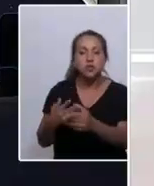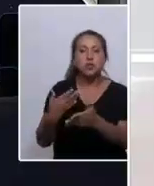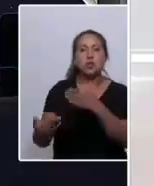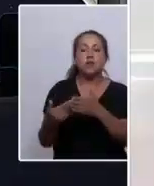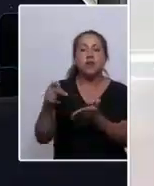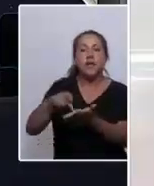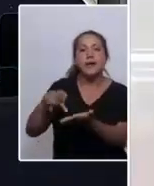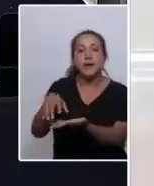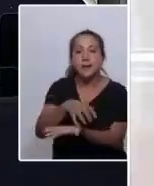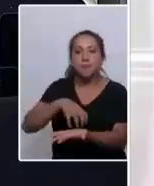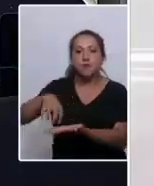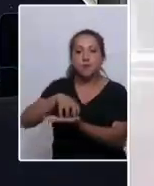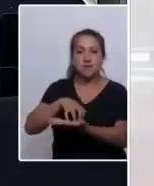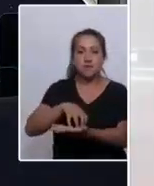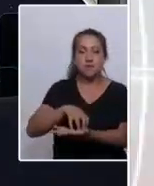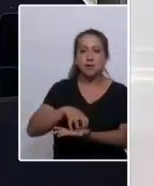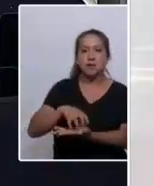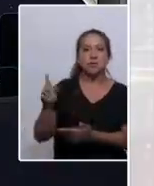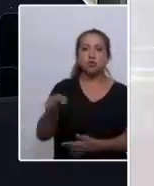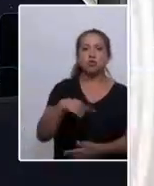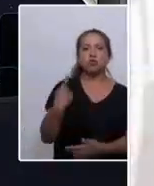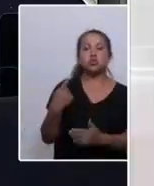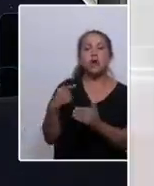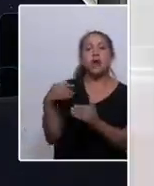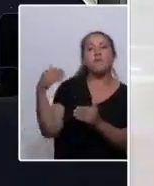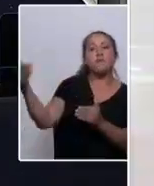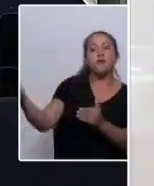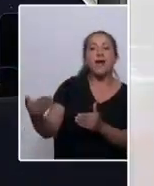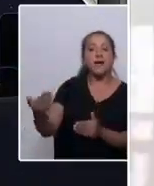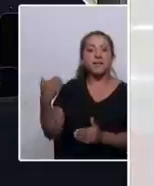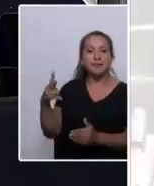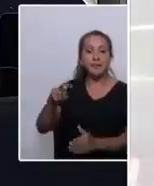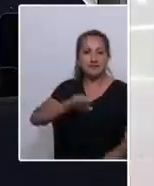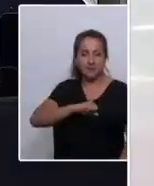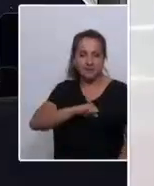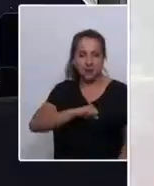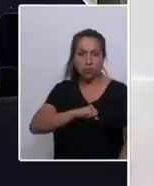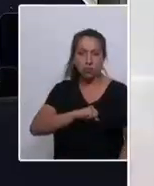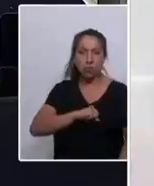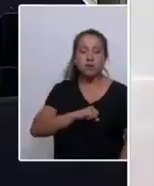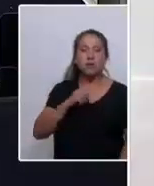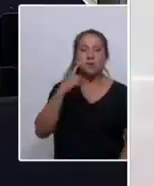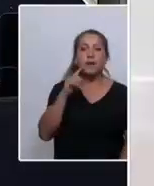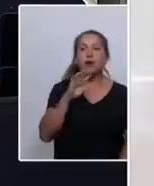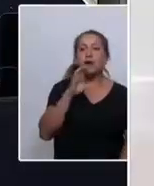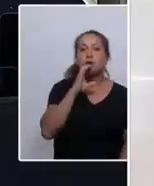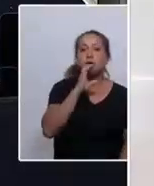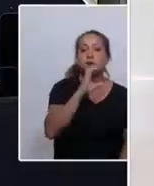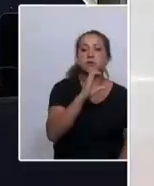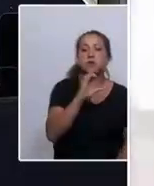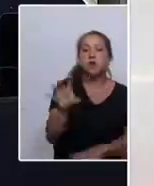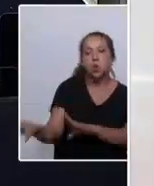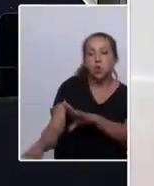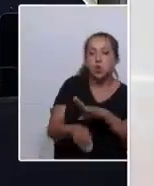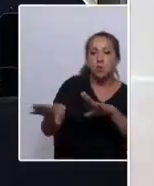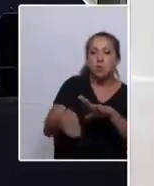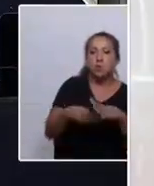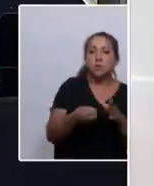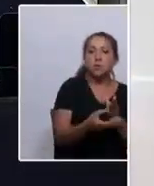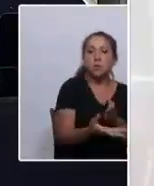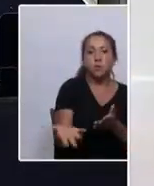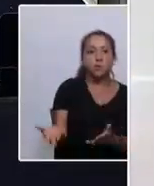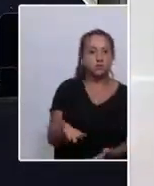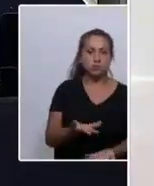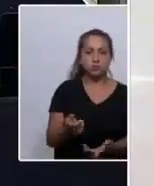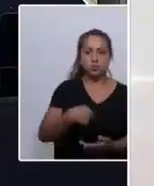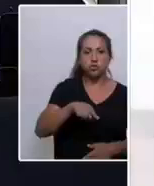y también al convencional Cristian Monk, a ver qué él decía. Bueno, yo reflexiono todos los días, así que no es que estuviera en un particular estado de reflexión el día de ayer. Él no